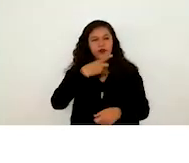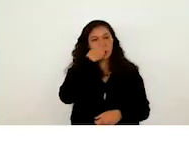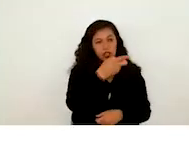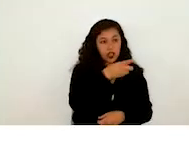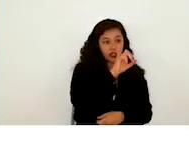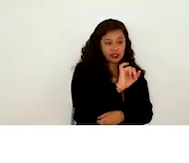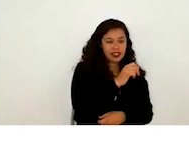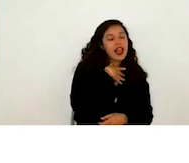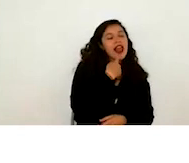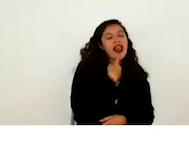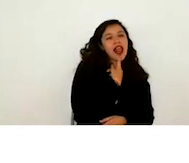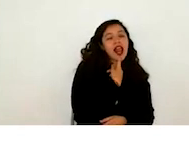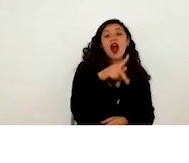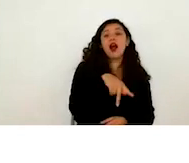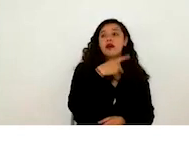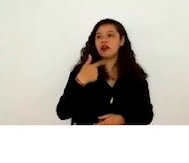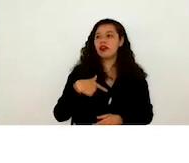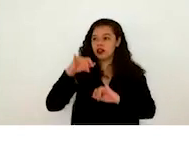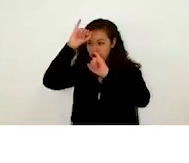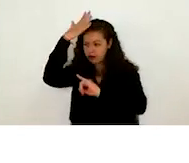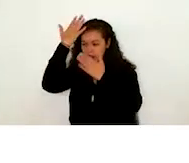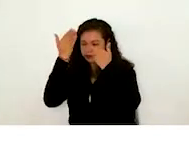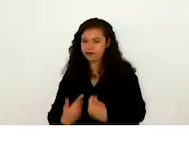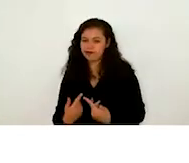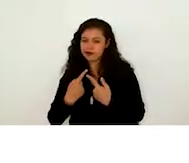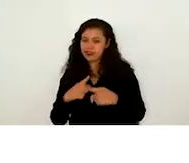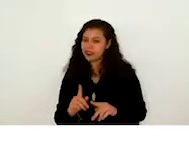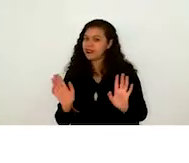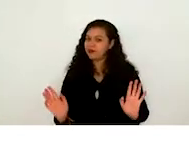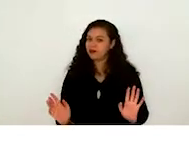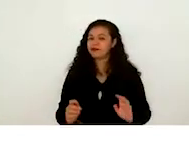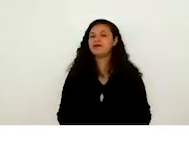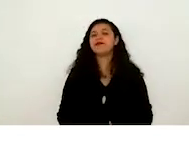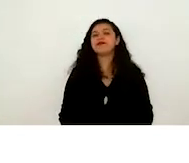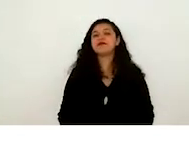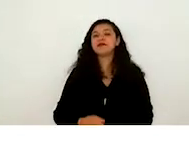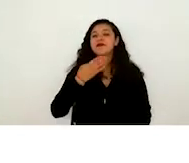hablando con lo que tengo aquí en frente muy bien